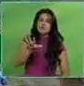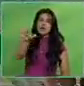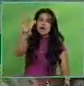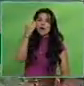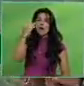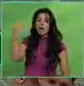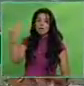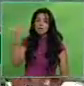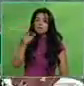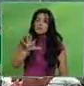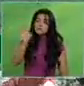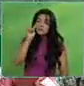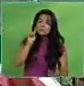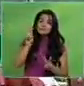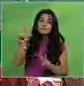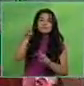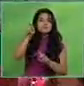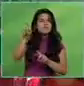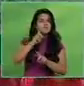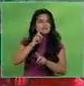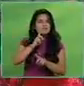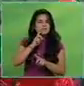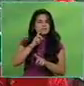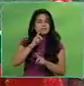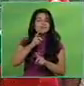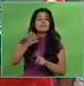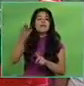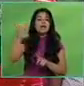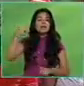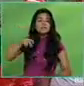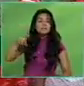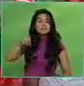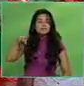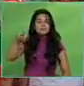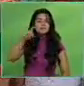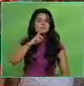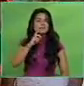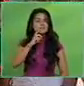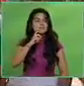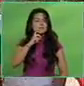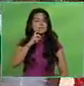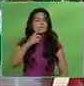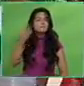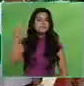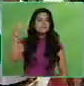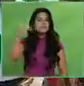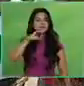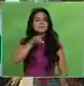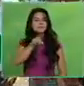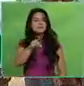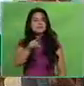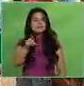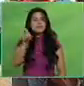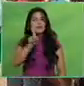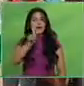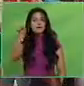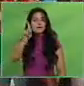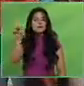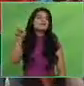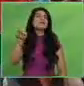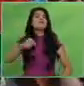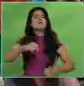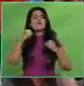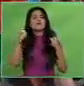montañas donde estuvo en sus andanzas una temporada aquí